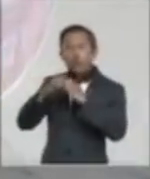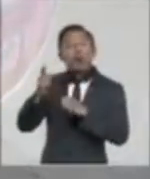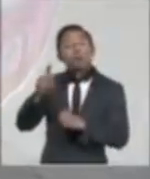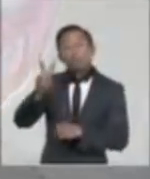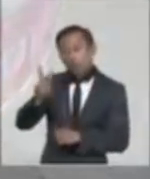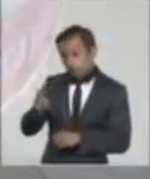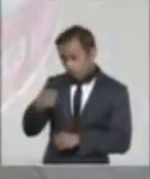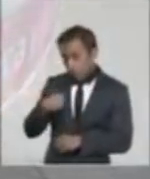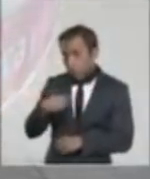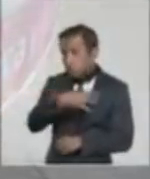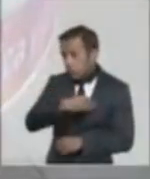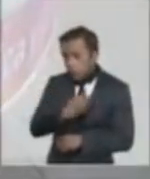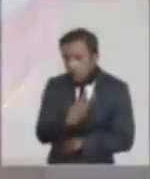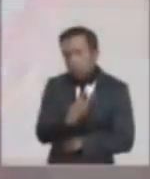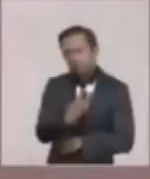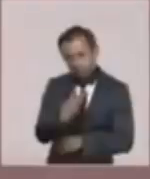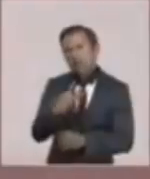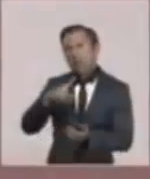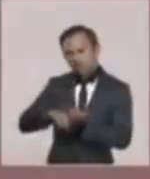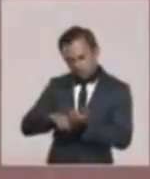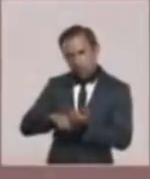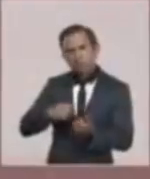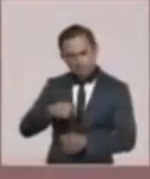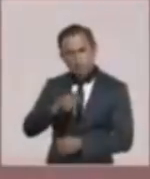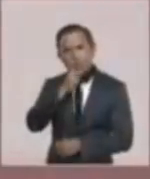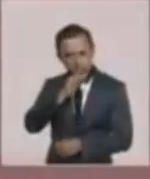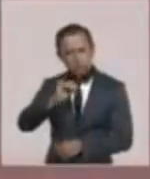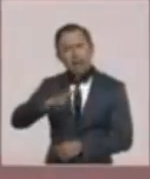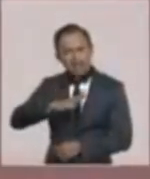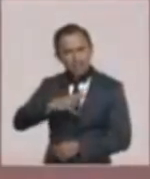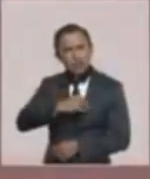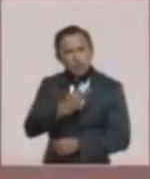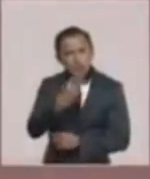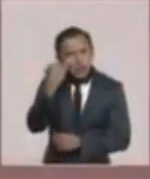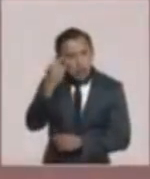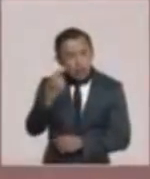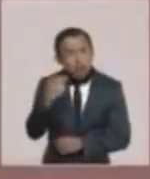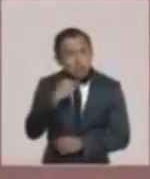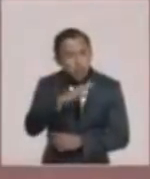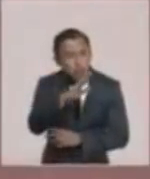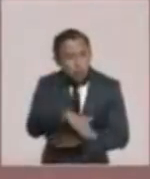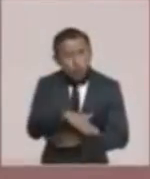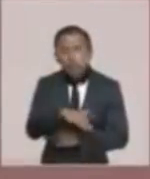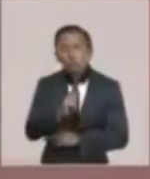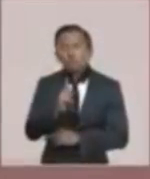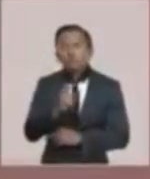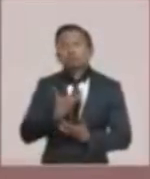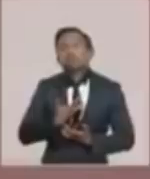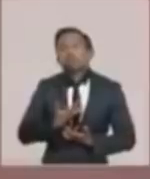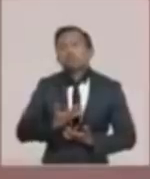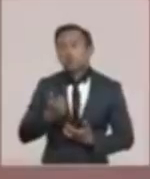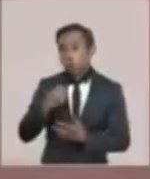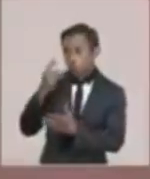papá, y no me puedo imaginar el dolor de perder a uno de ellos. La tragedia es que no eres el único. Van ya 1 millón